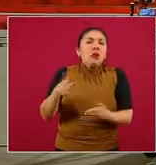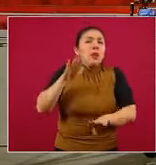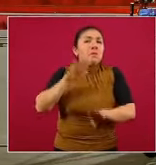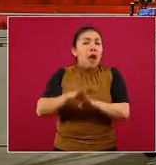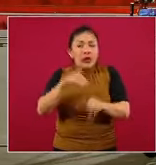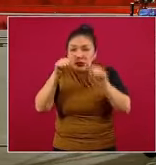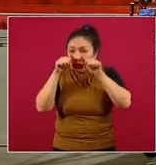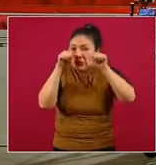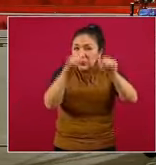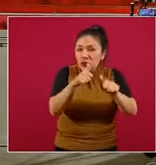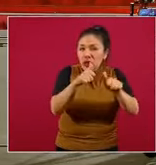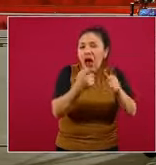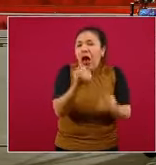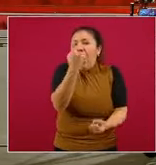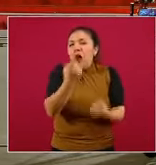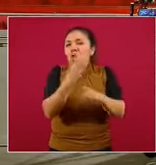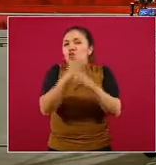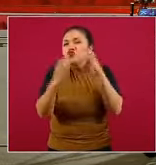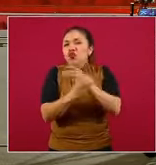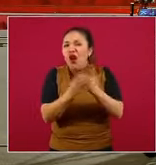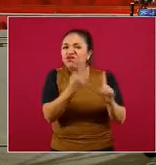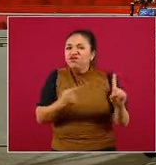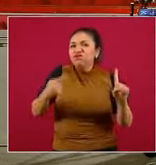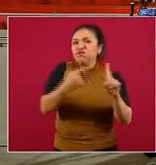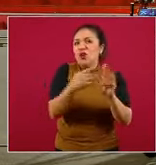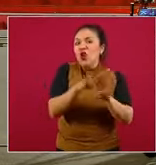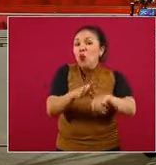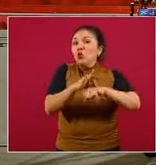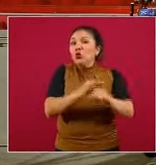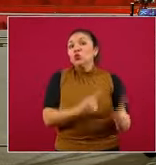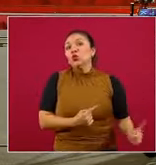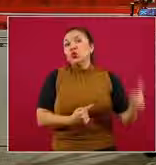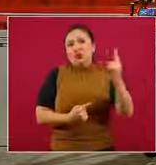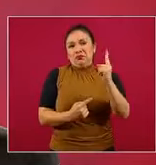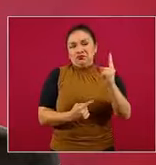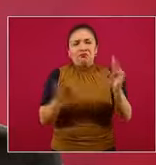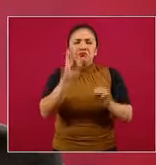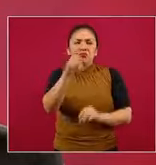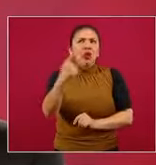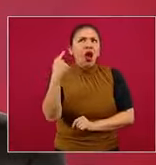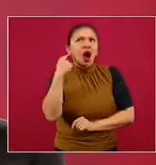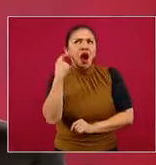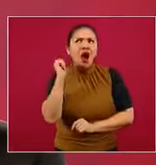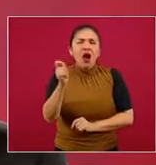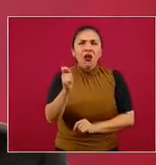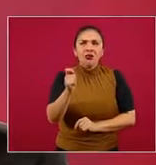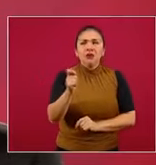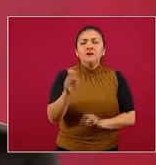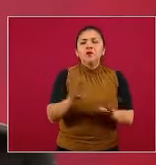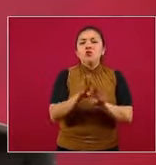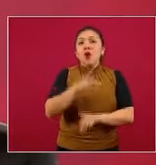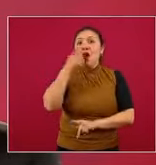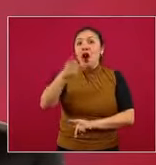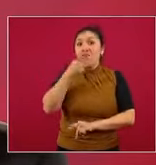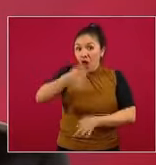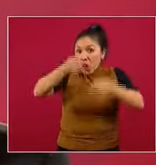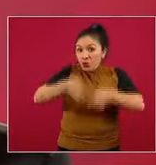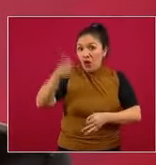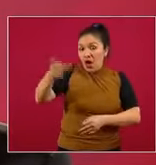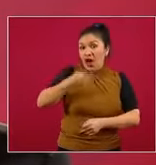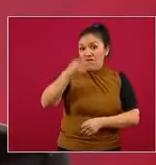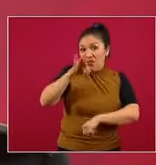enfatiza algunos elementos de lo que quisiera posicionar, ¿no? Si uno oye textualmente lo que dijo el doctor